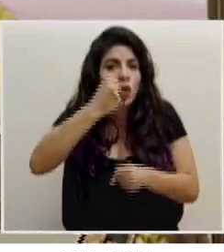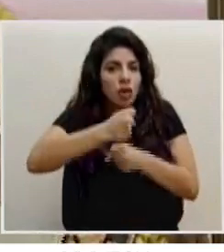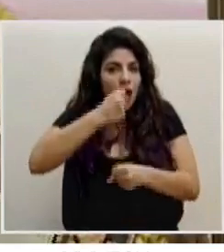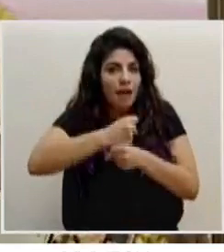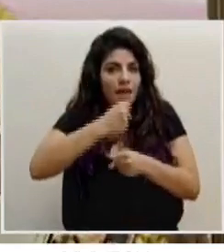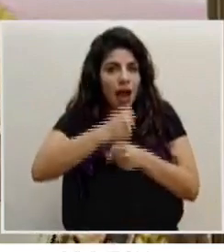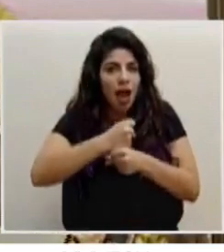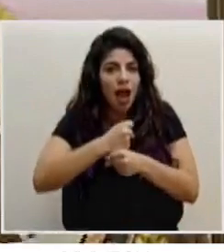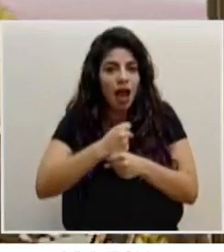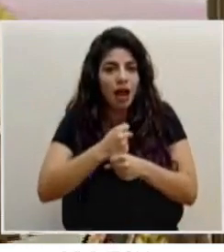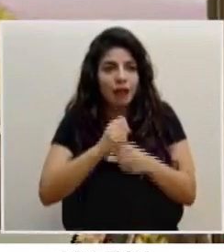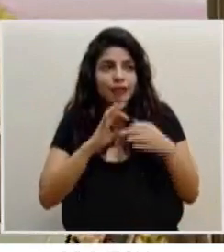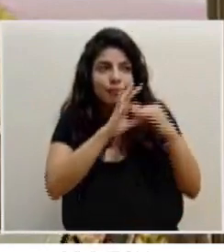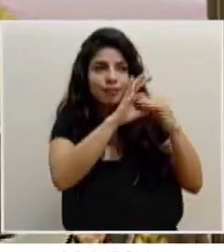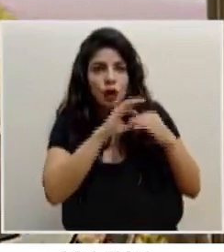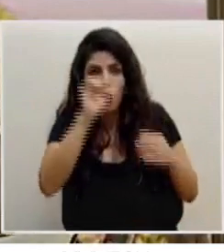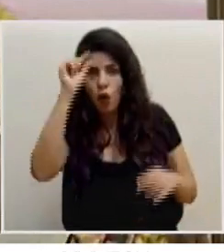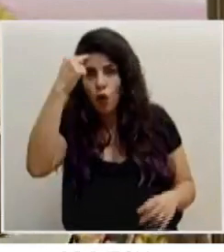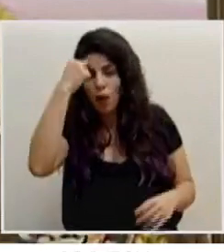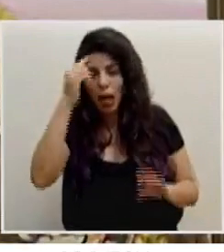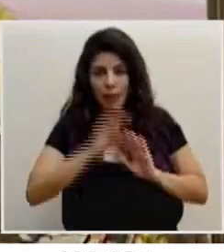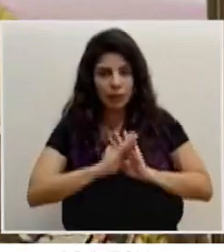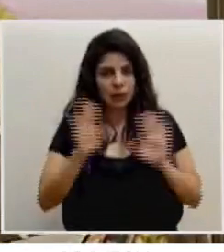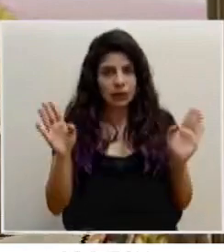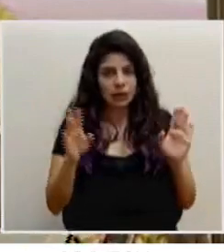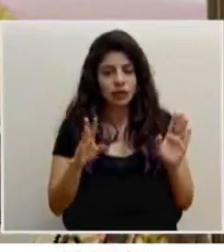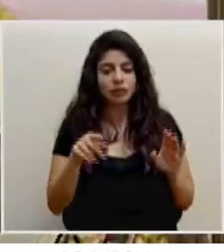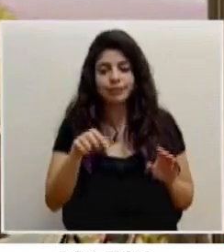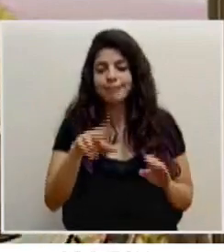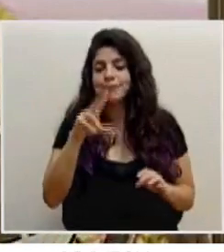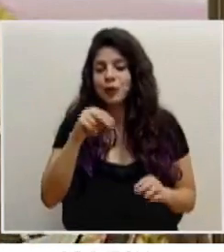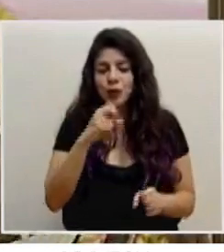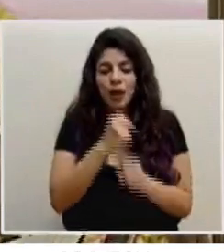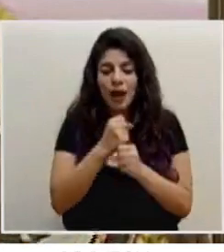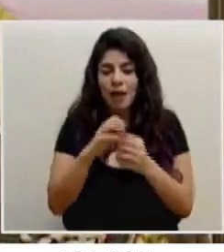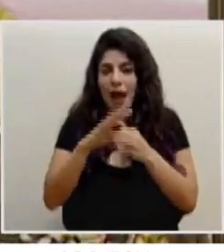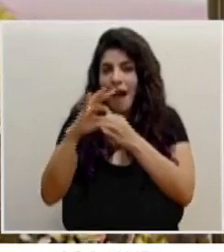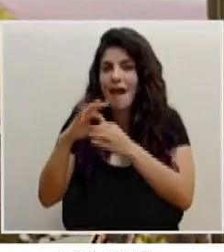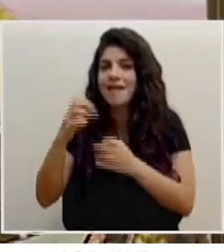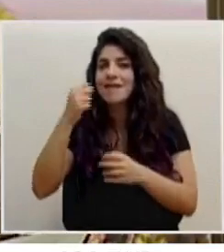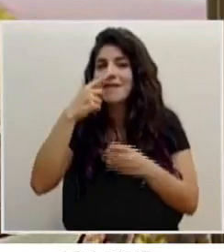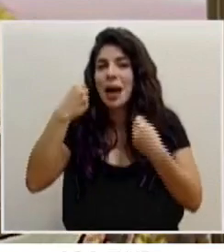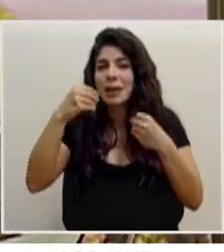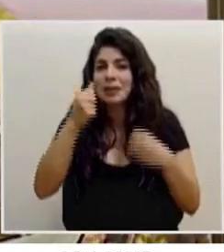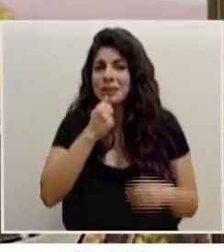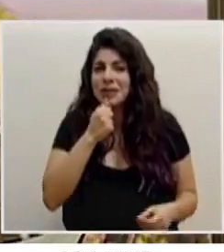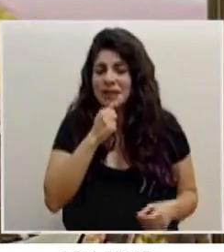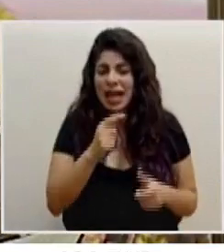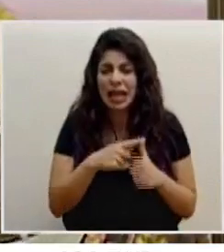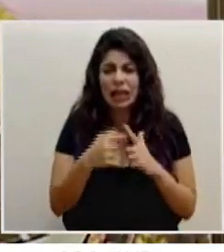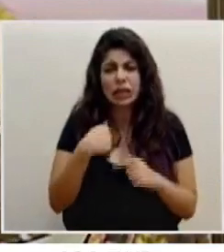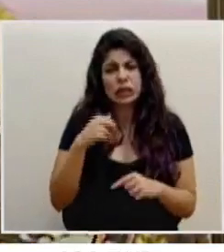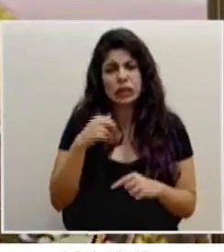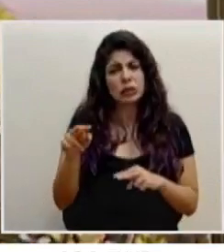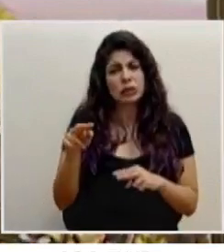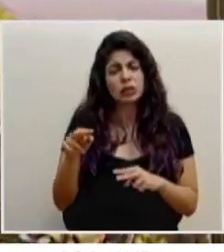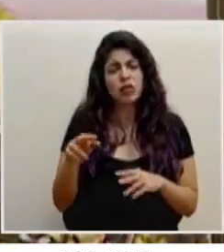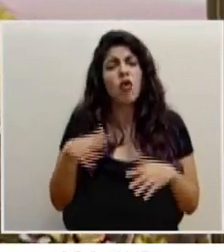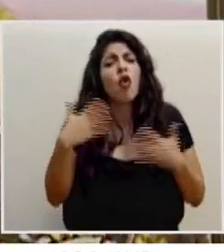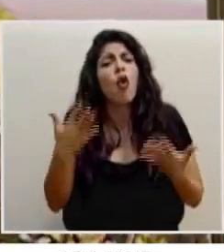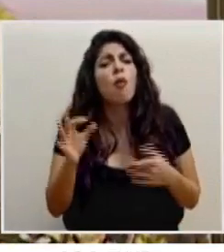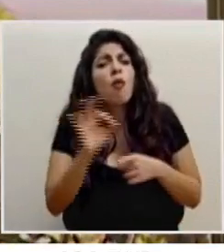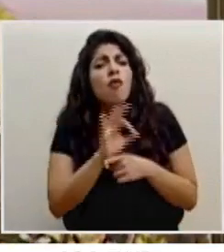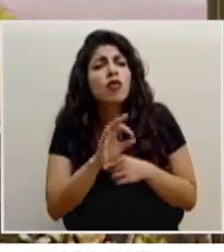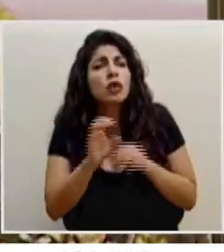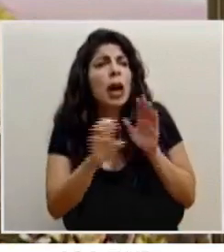con gobiernos, a nivel gobiernos, y no así con farmacias privadas. Entonces quería saber cómo es el modelo, por ejemplo, en países